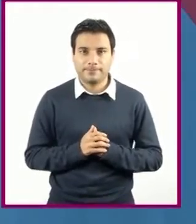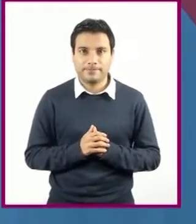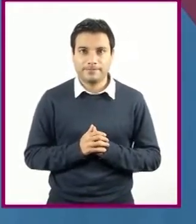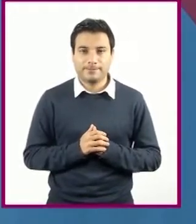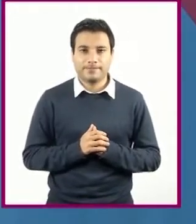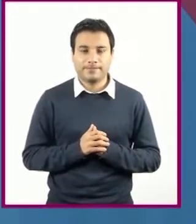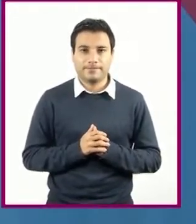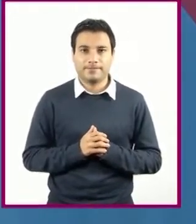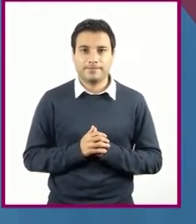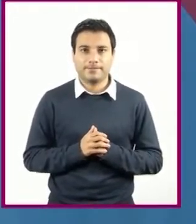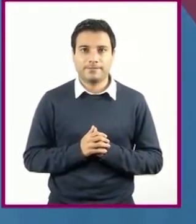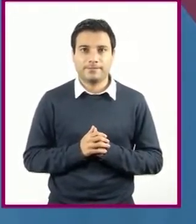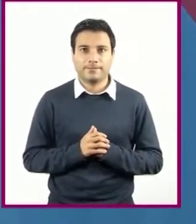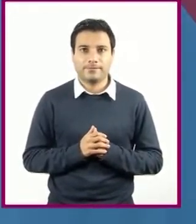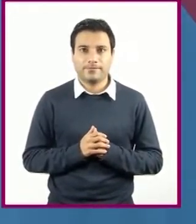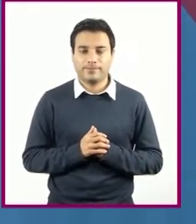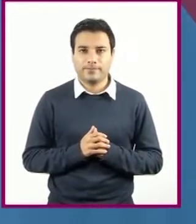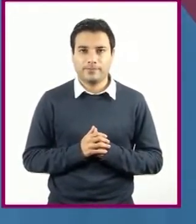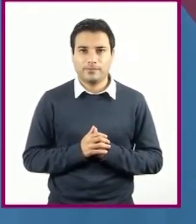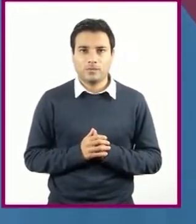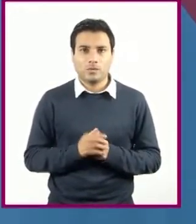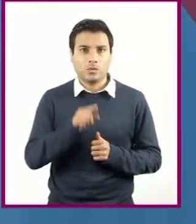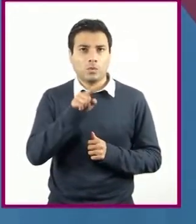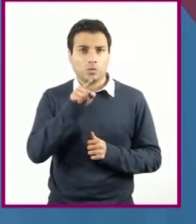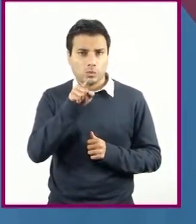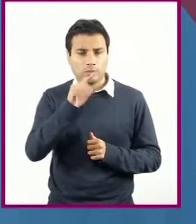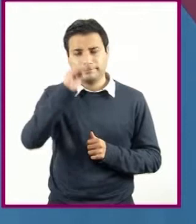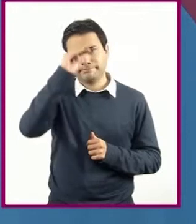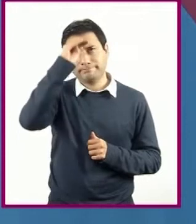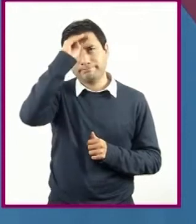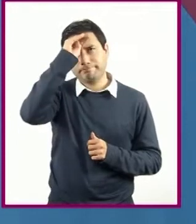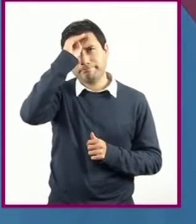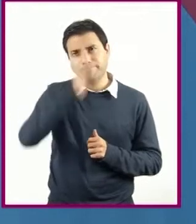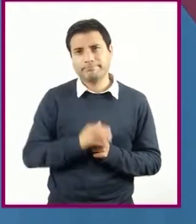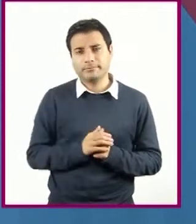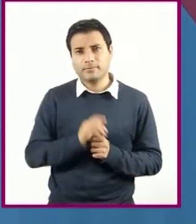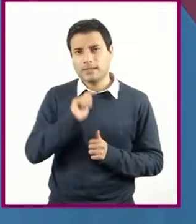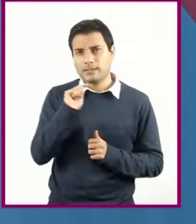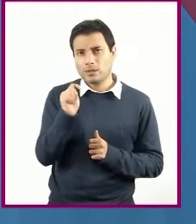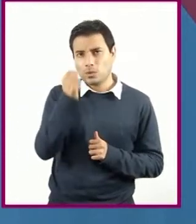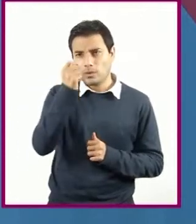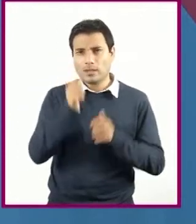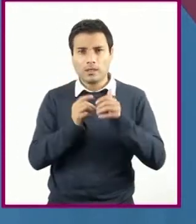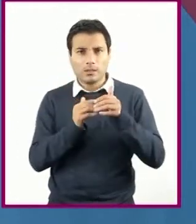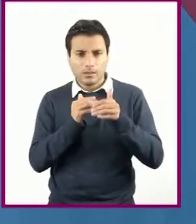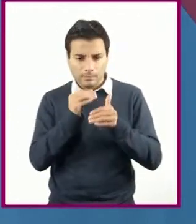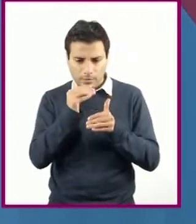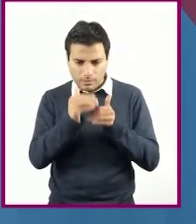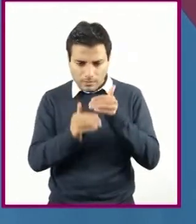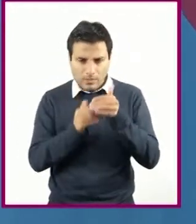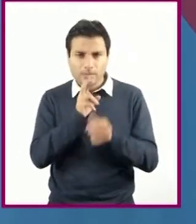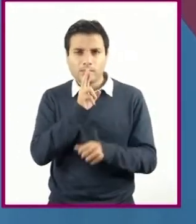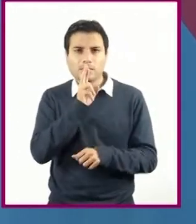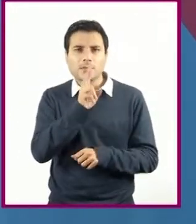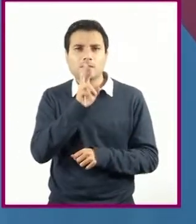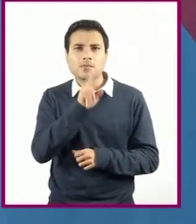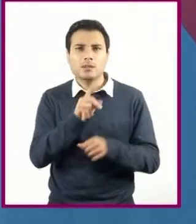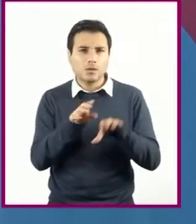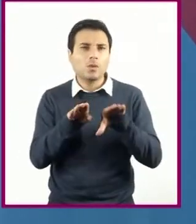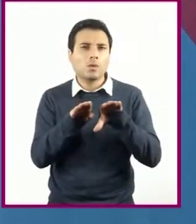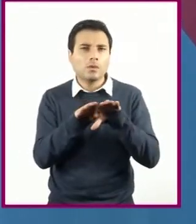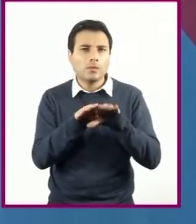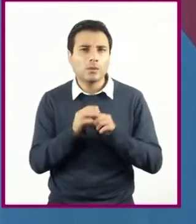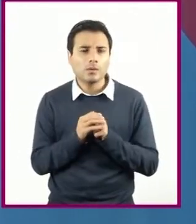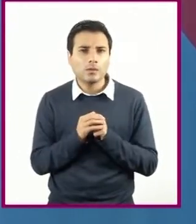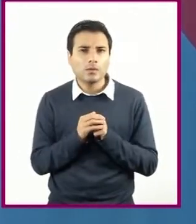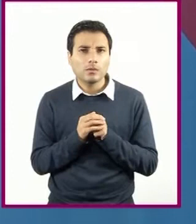¿Se han preguntado cómo ha evolucionado la tecnología a través del tiempo? Hoy en